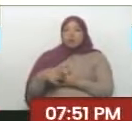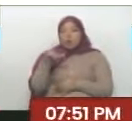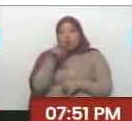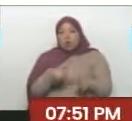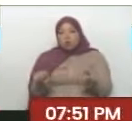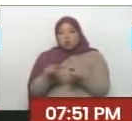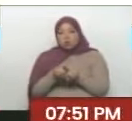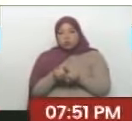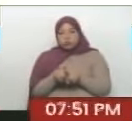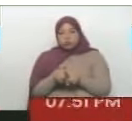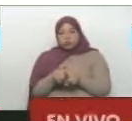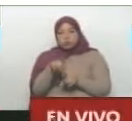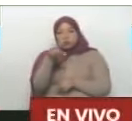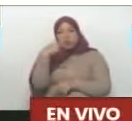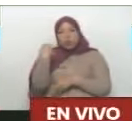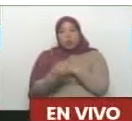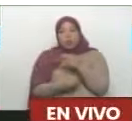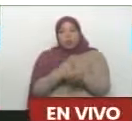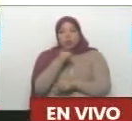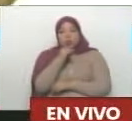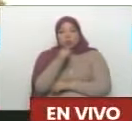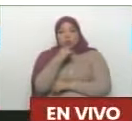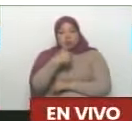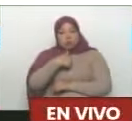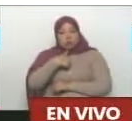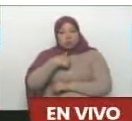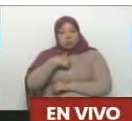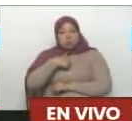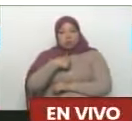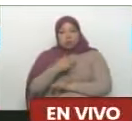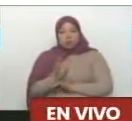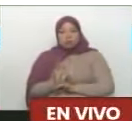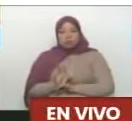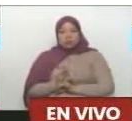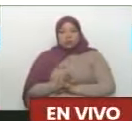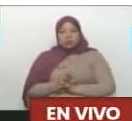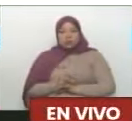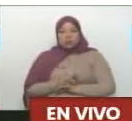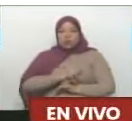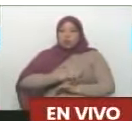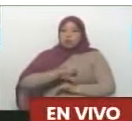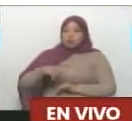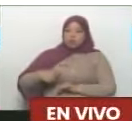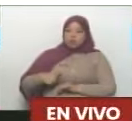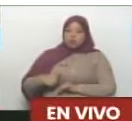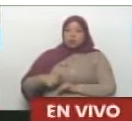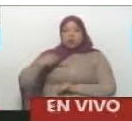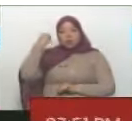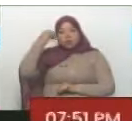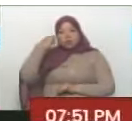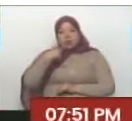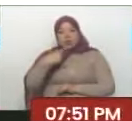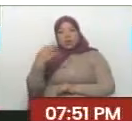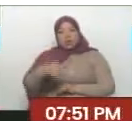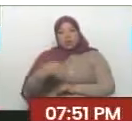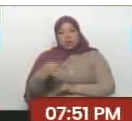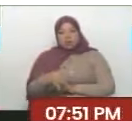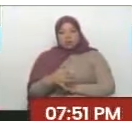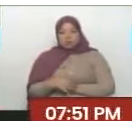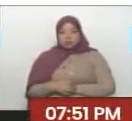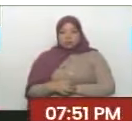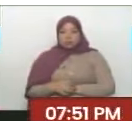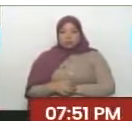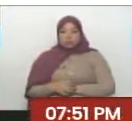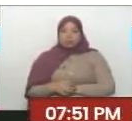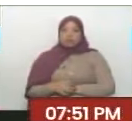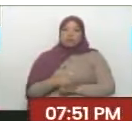dioses. Allá ustedes con sus diablos, diría yo. Acá nosotros con nuestra razón, nuestra verdad.